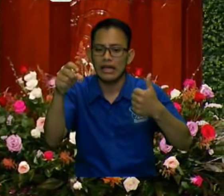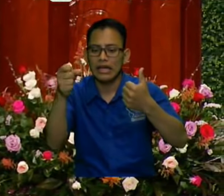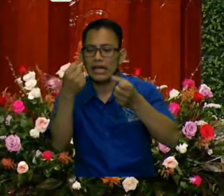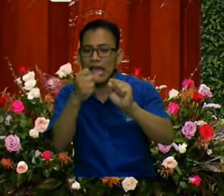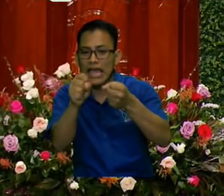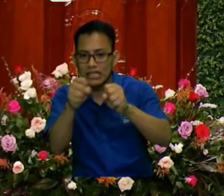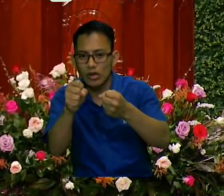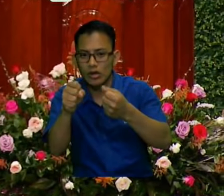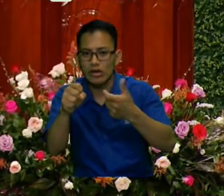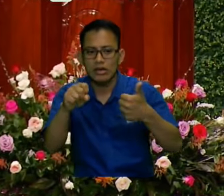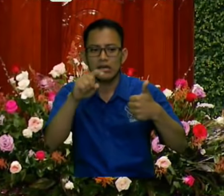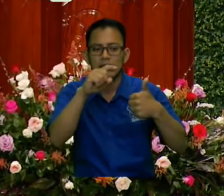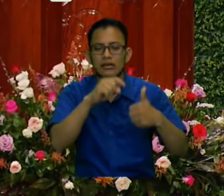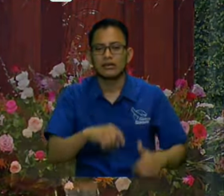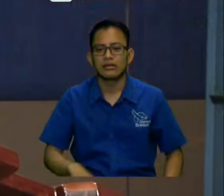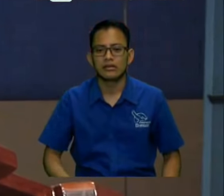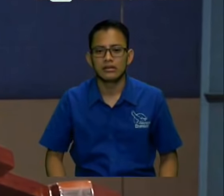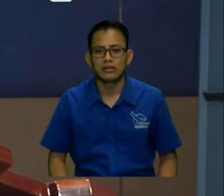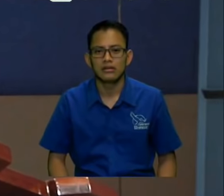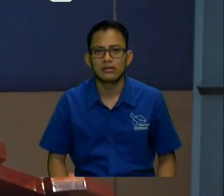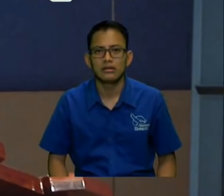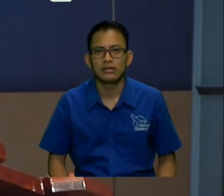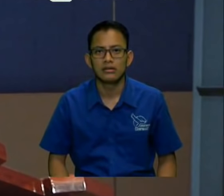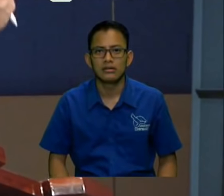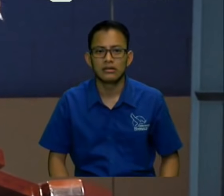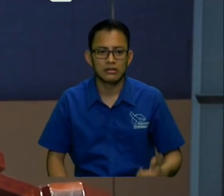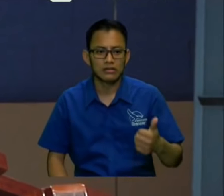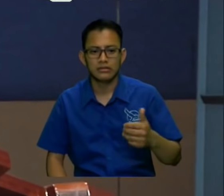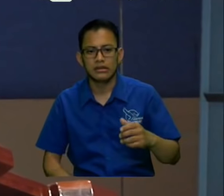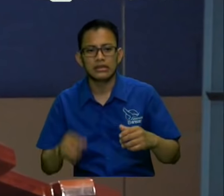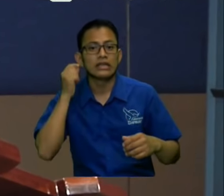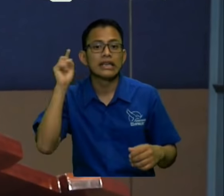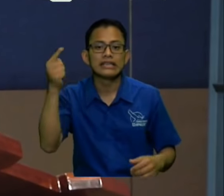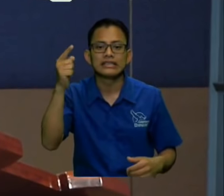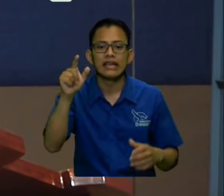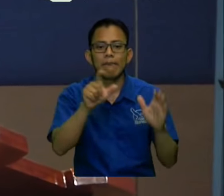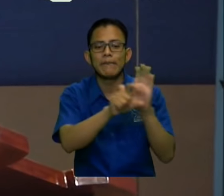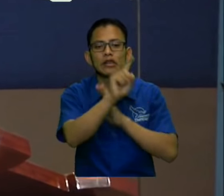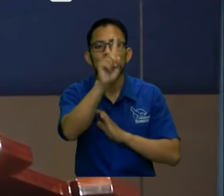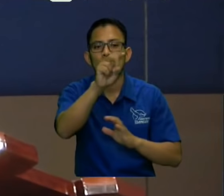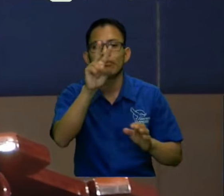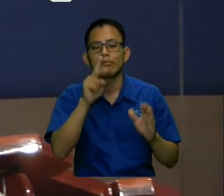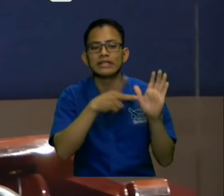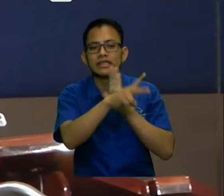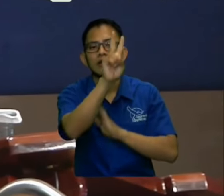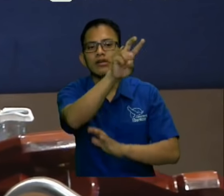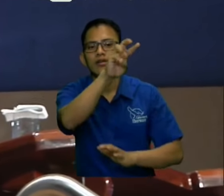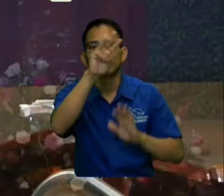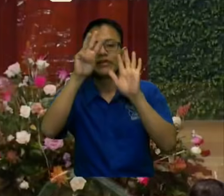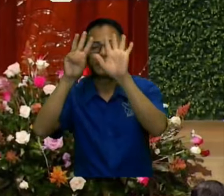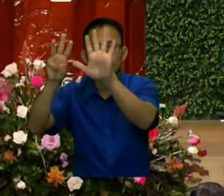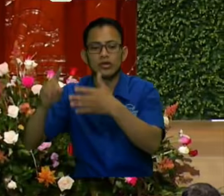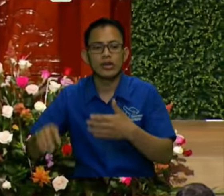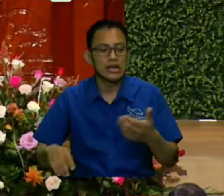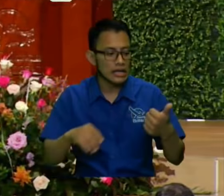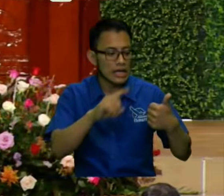capítulo 1, versículo 26 al 28. Hagamos al hombre a nuestra imagen y conforme a nuestra